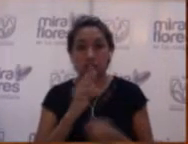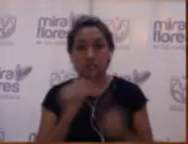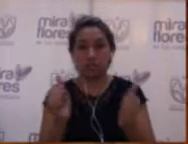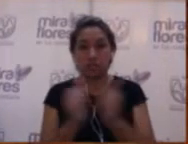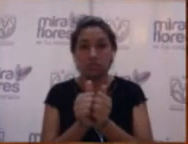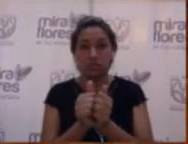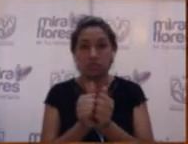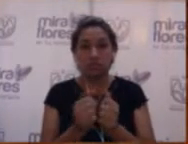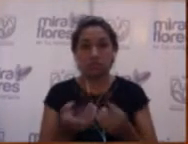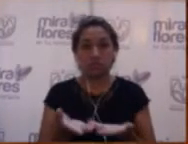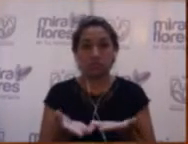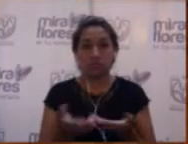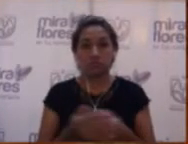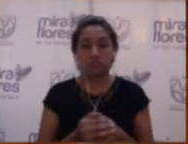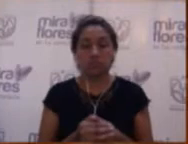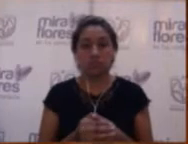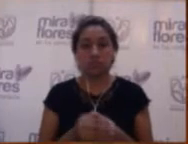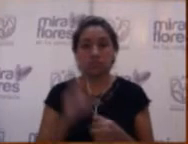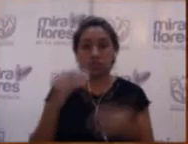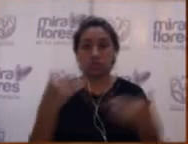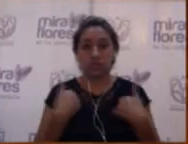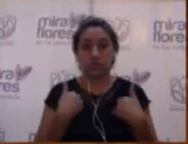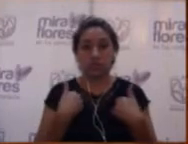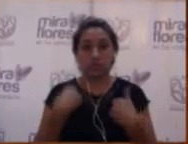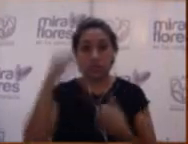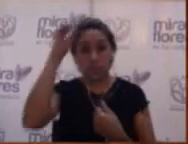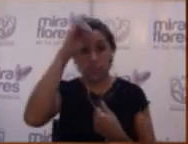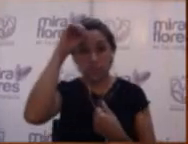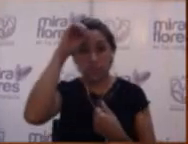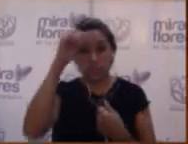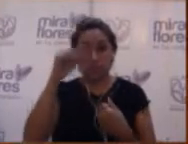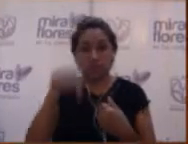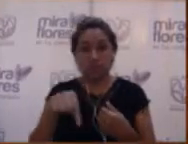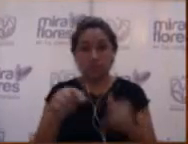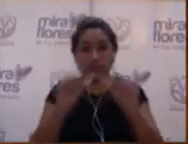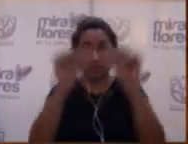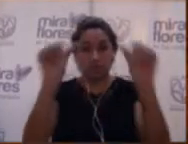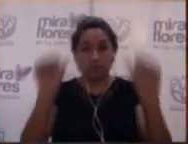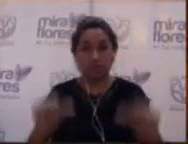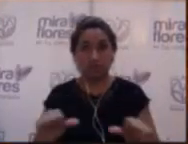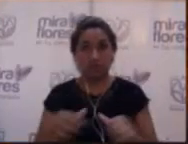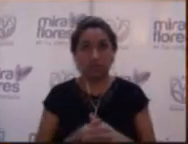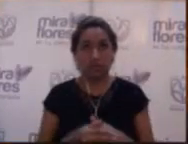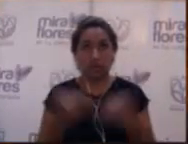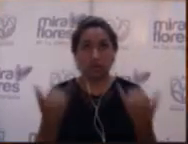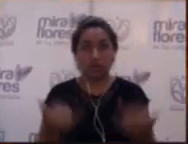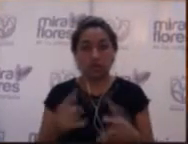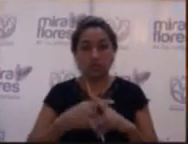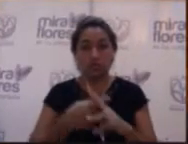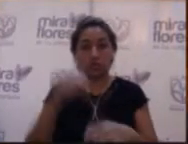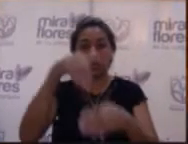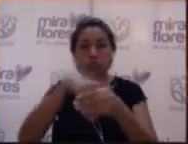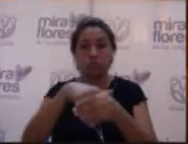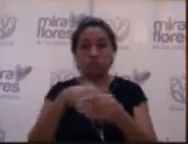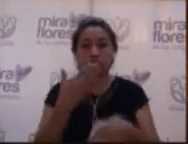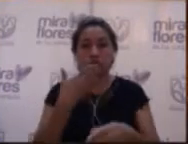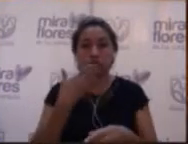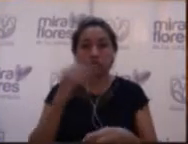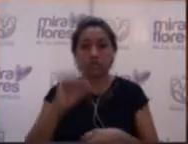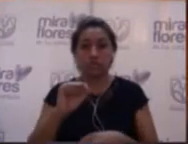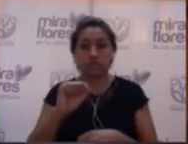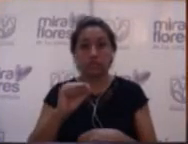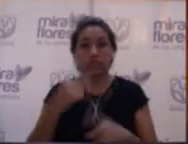misma. No teniendo observaciones con relación al acta mencionada, vamos a proceder a su voto. Aquellos miembros del Consejo que